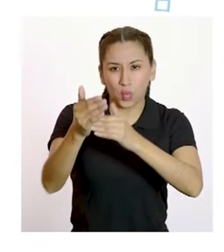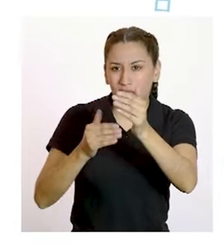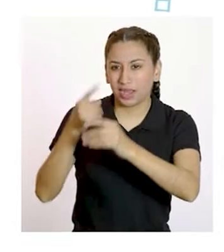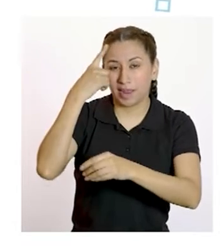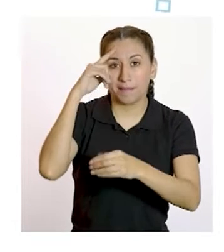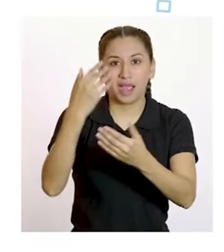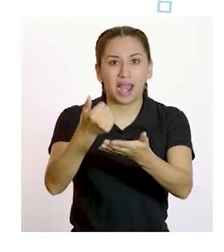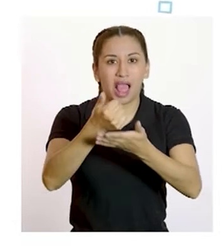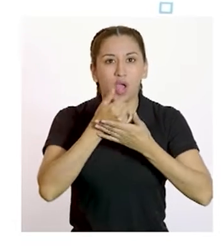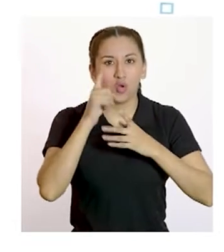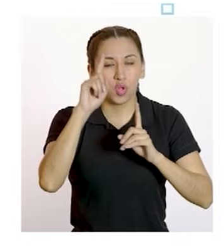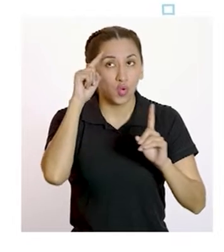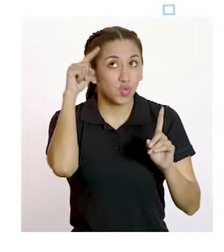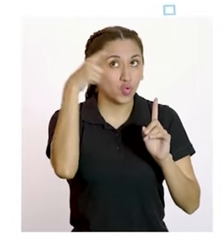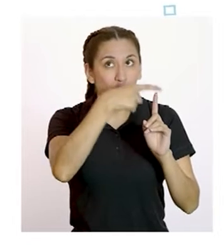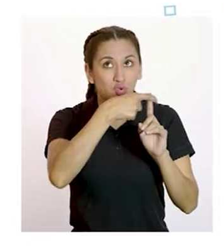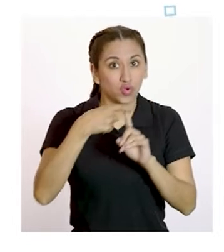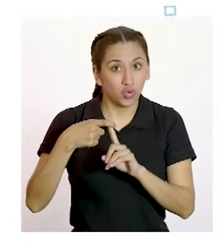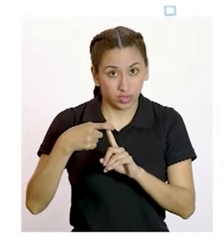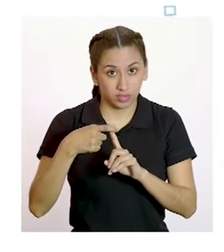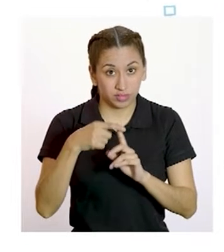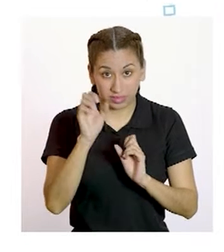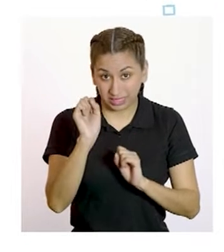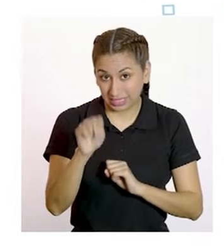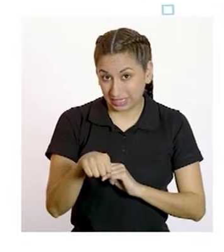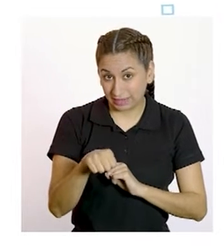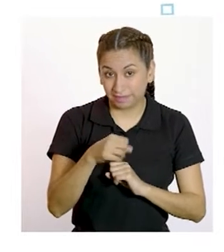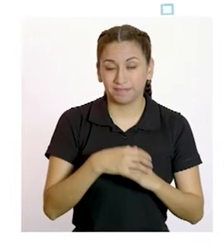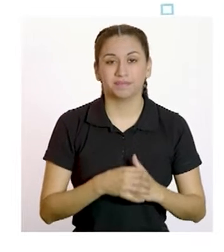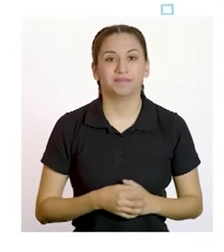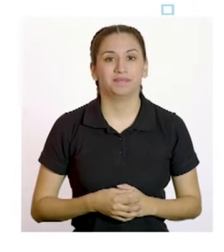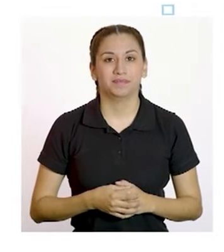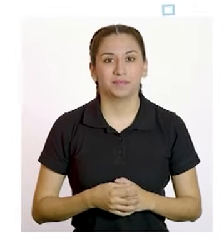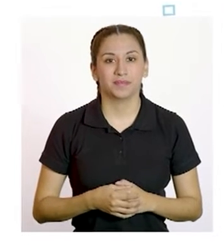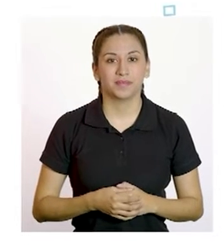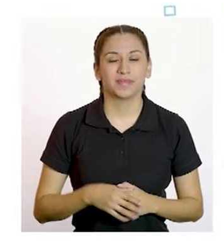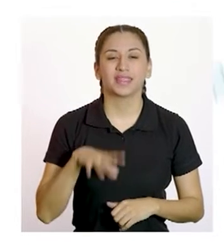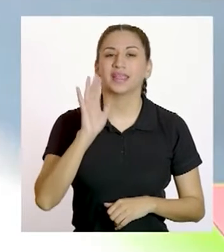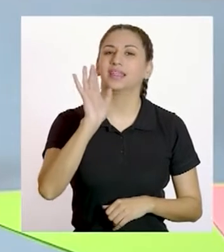alguien para que logre algún propósito en concreto.